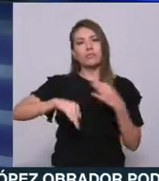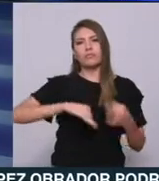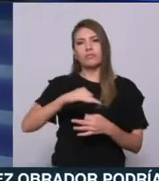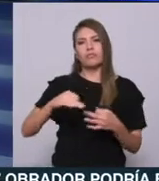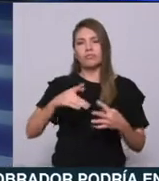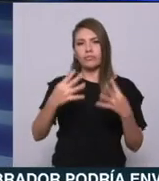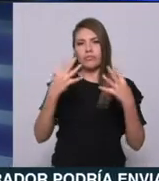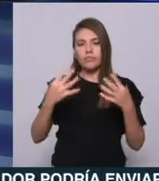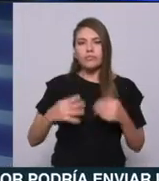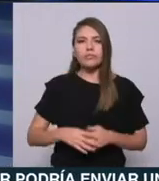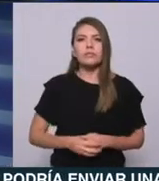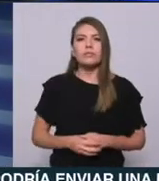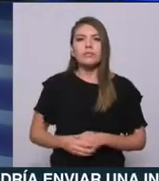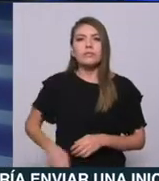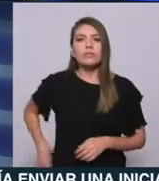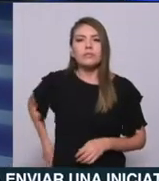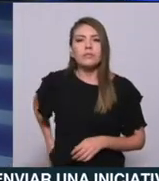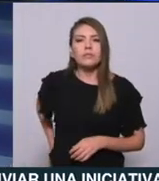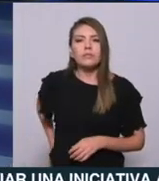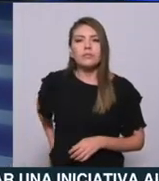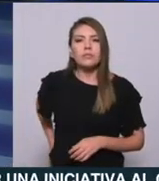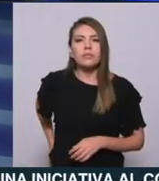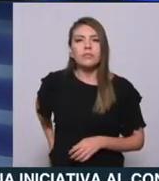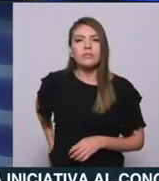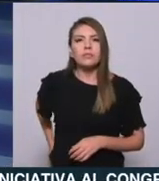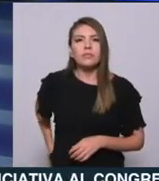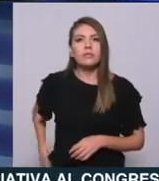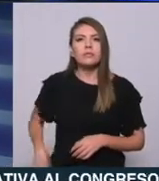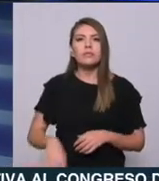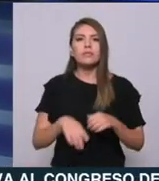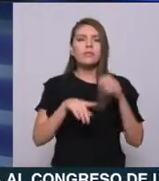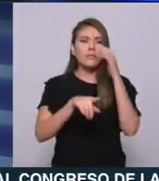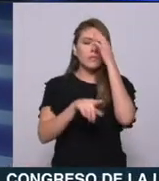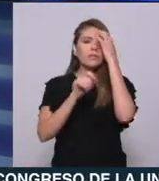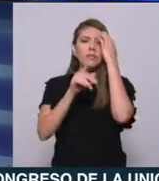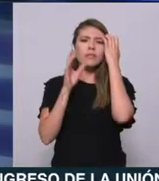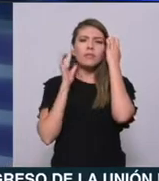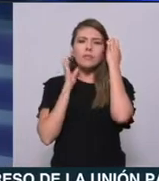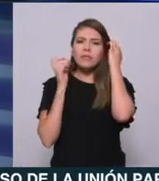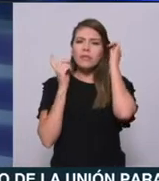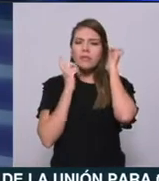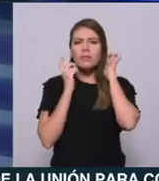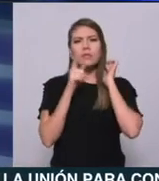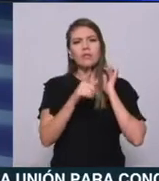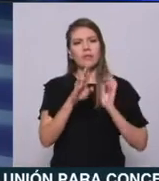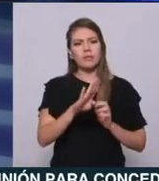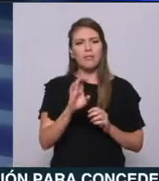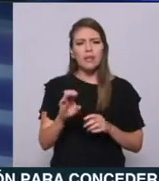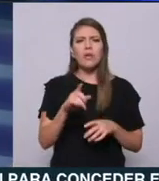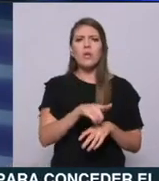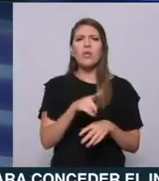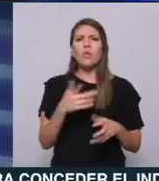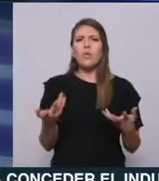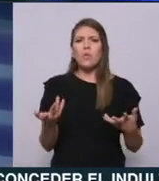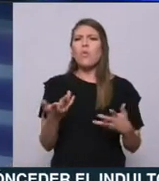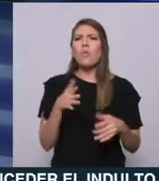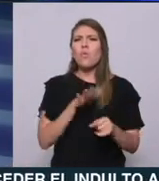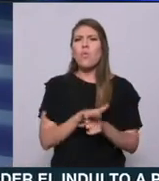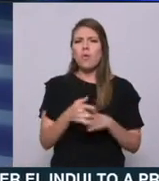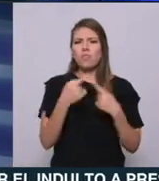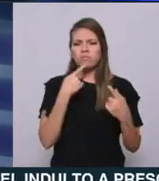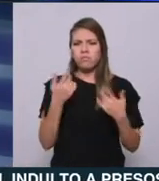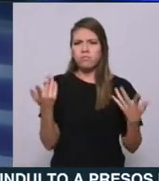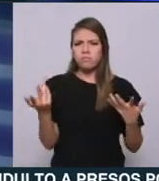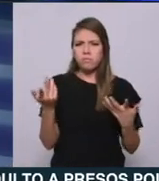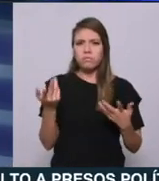de Acción Nacional con respecto a esta determinación que toma el Congreso de Baja California? Bueno, nuestra postura ha sido permanentemente en